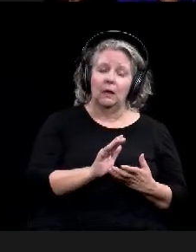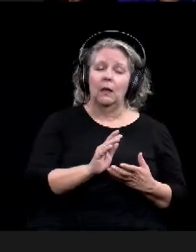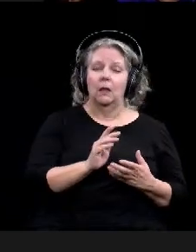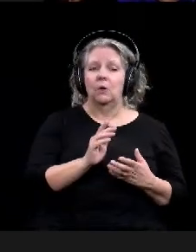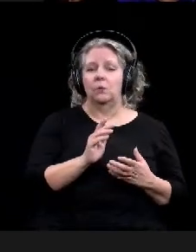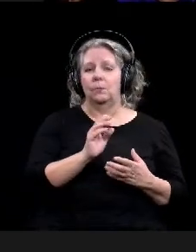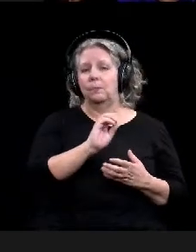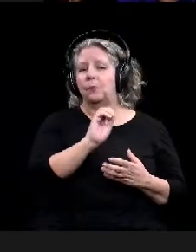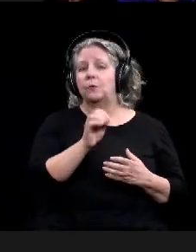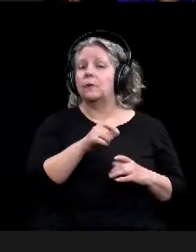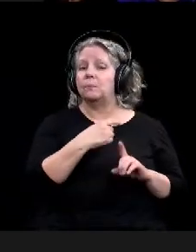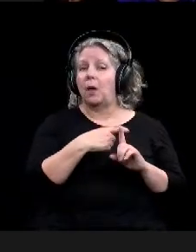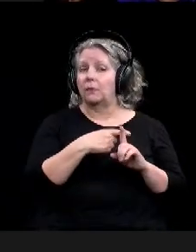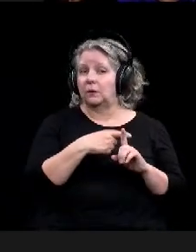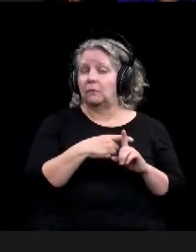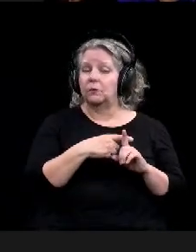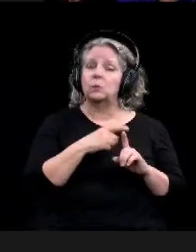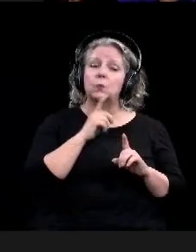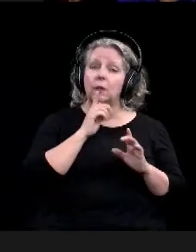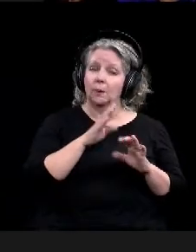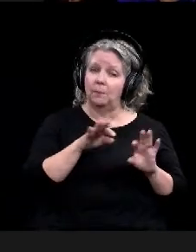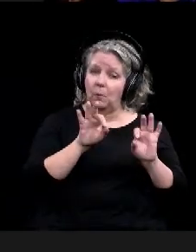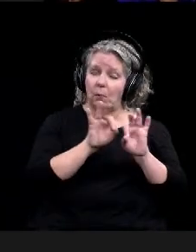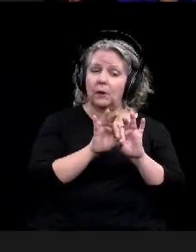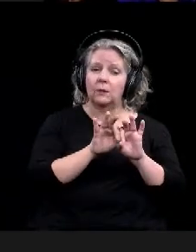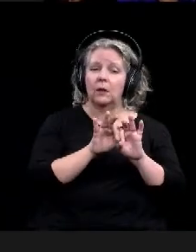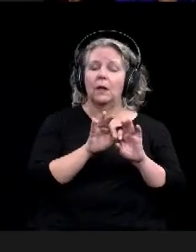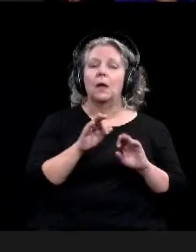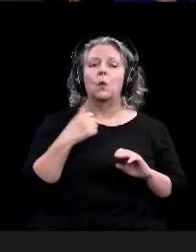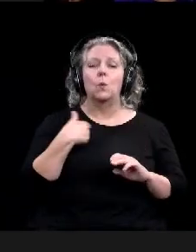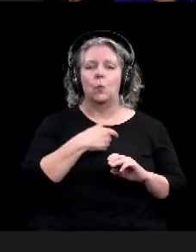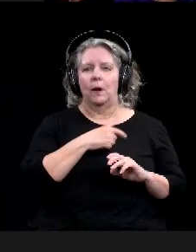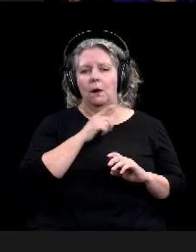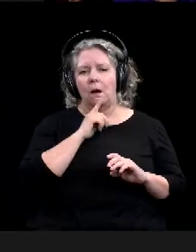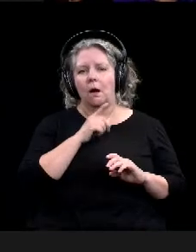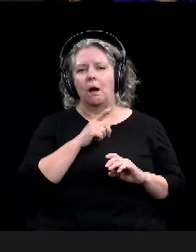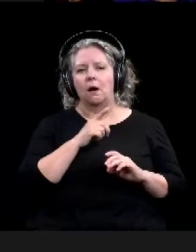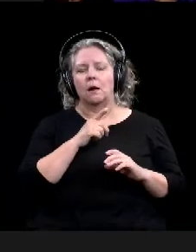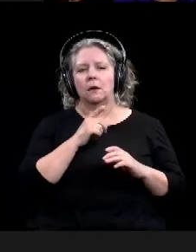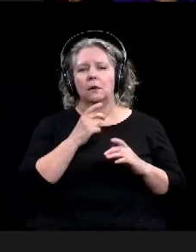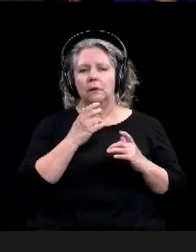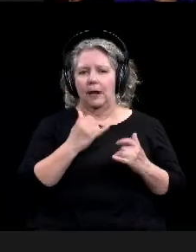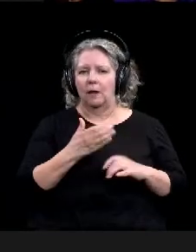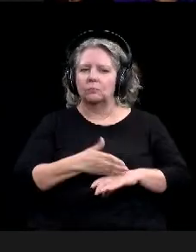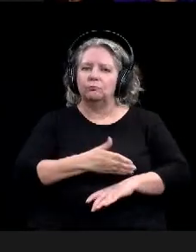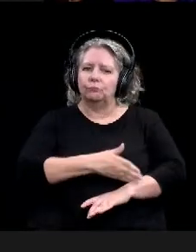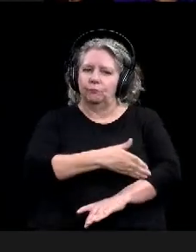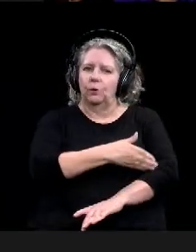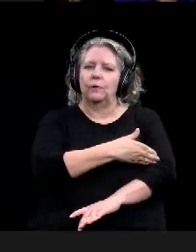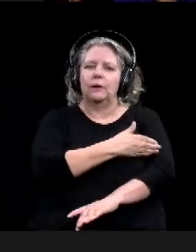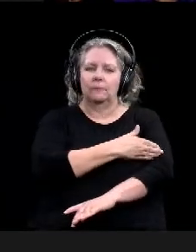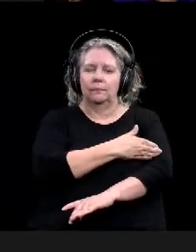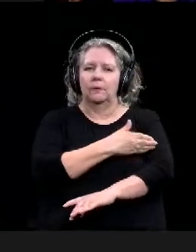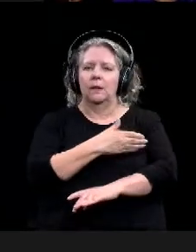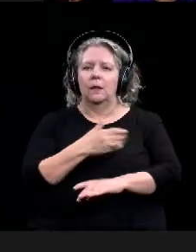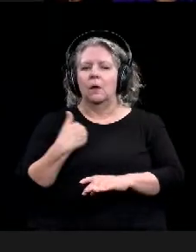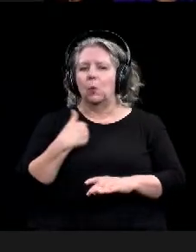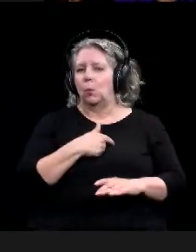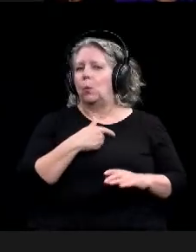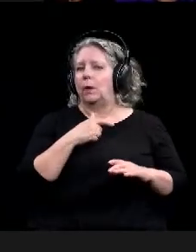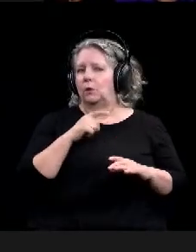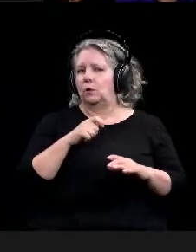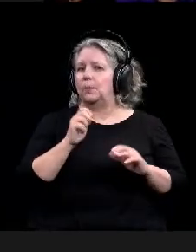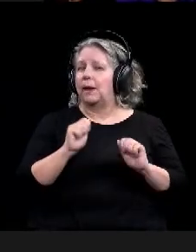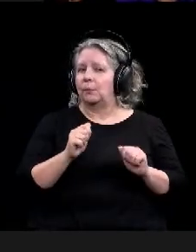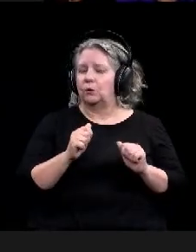y estrado podemos estar al nivel de d arrastre